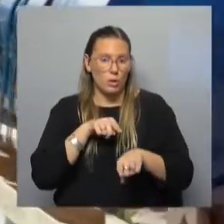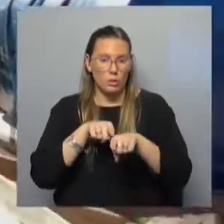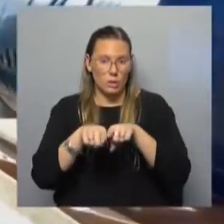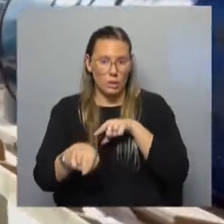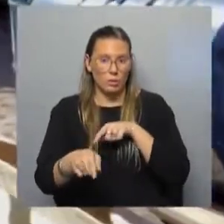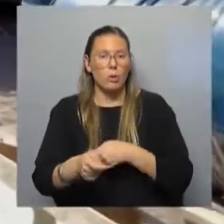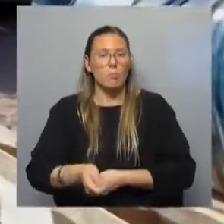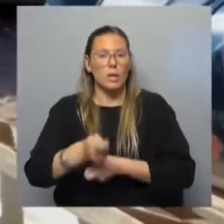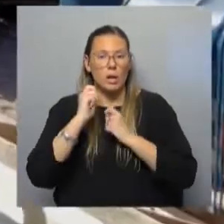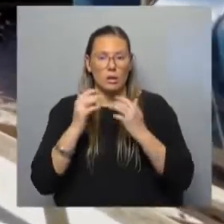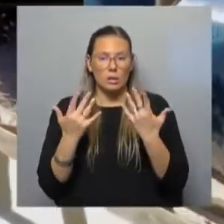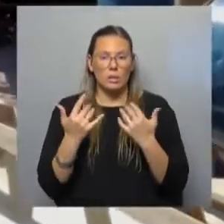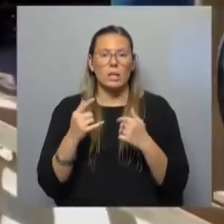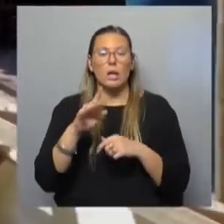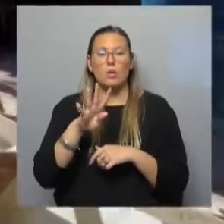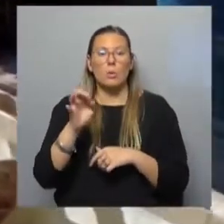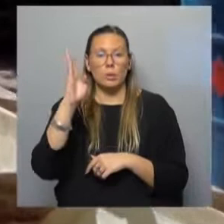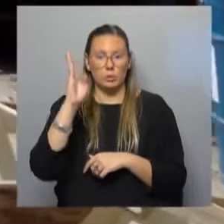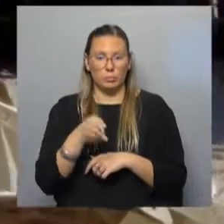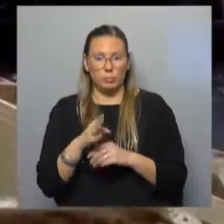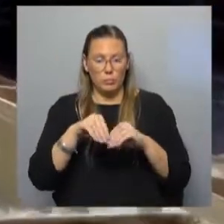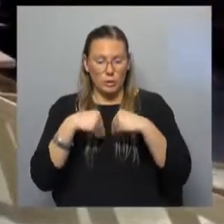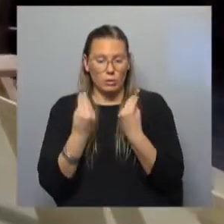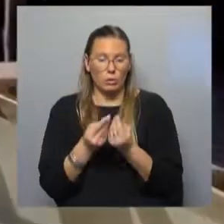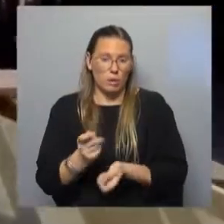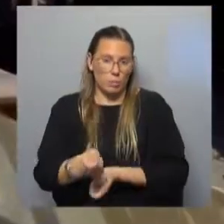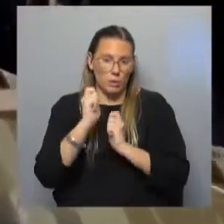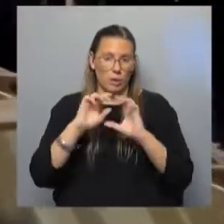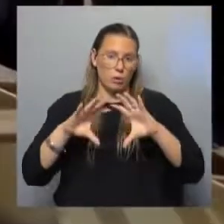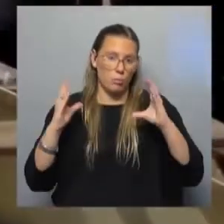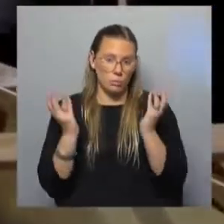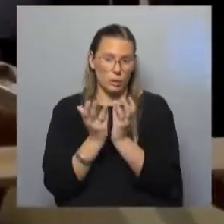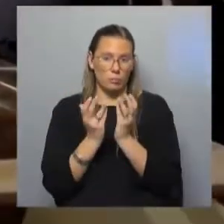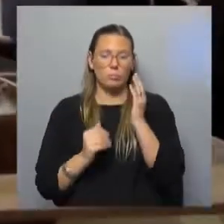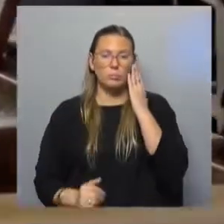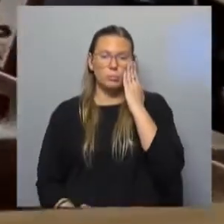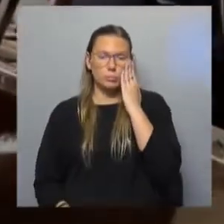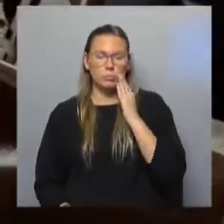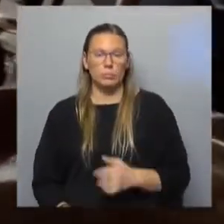pescadores artesanales son el 90% del total de pescadores a nivel mundial.